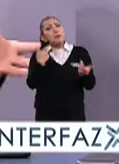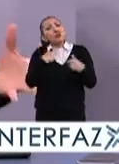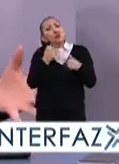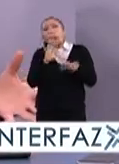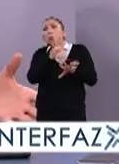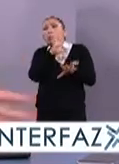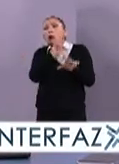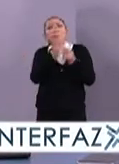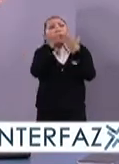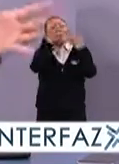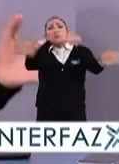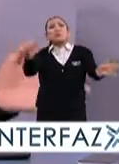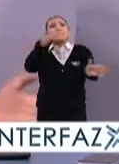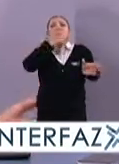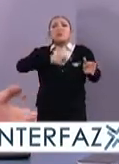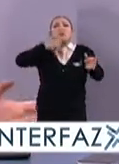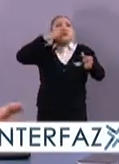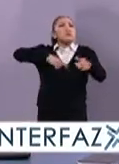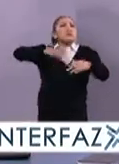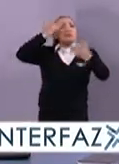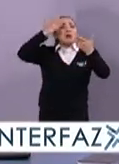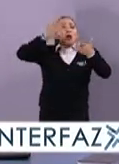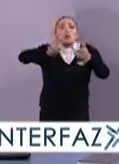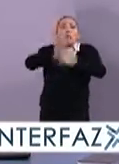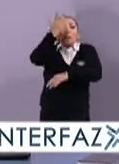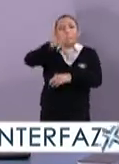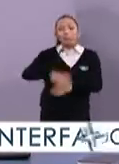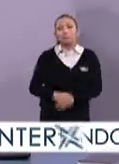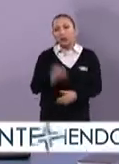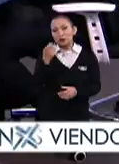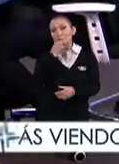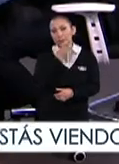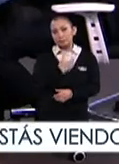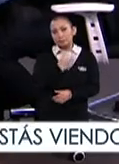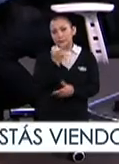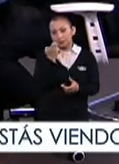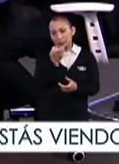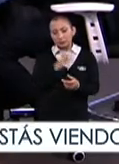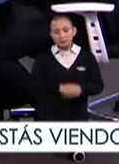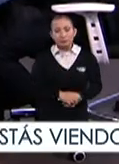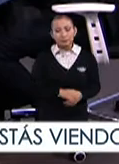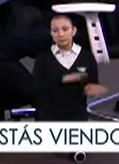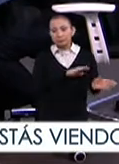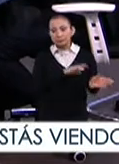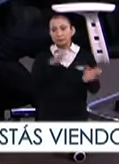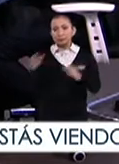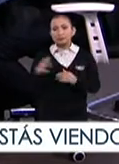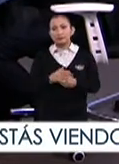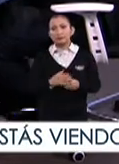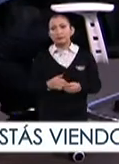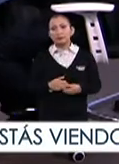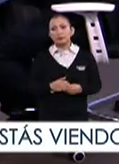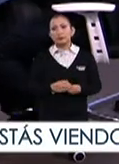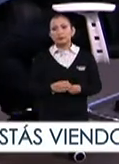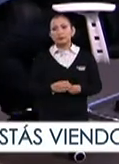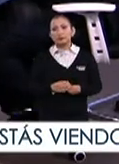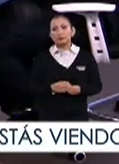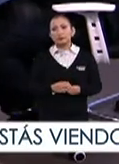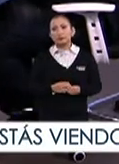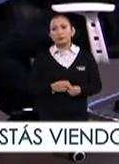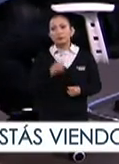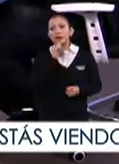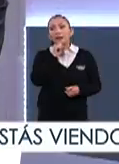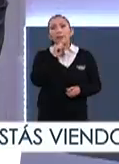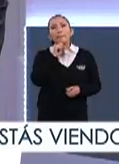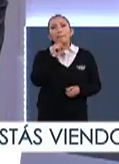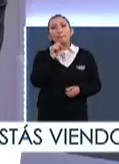estoy completamente abierto a lo desconocido, ¿no? Es lo que nos decían un poco. Sí, no, adelante. Sí, y